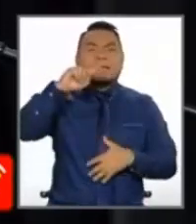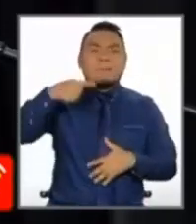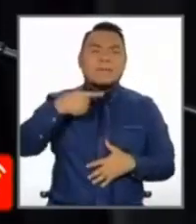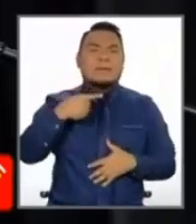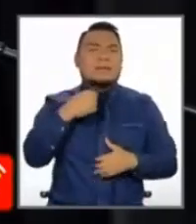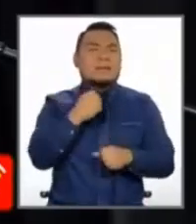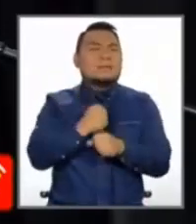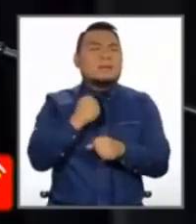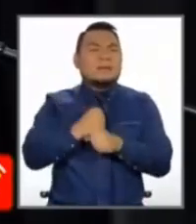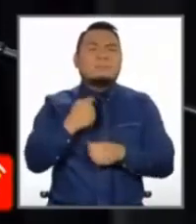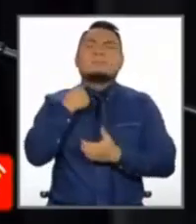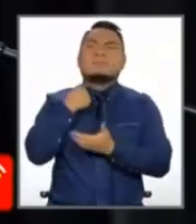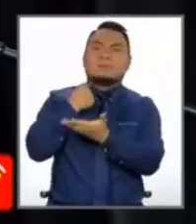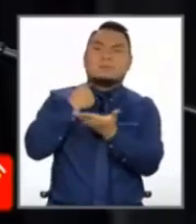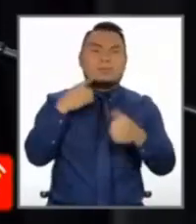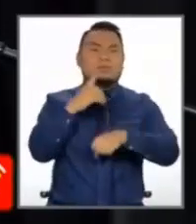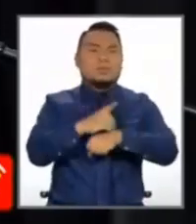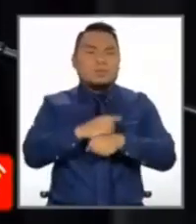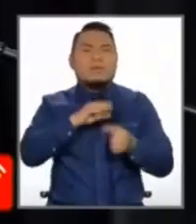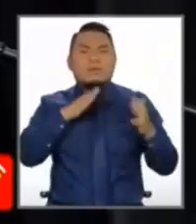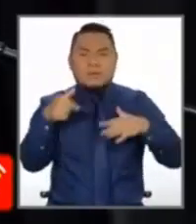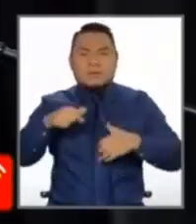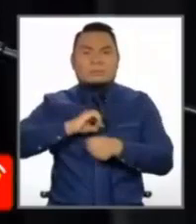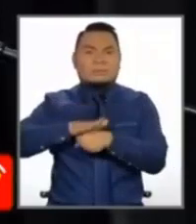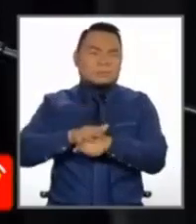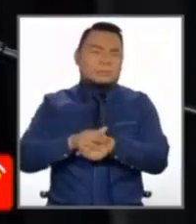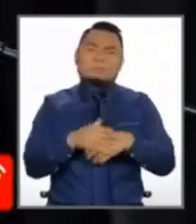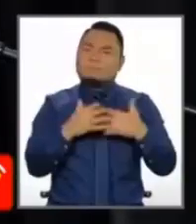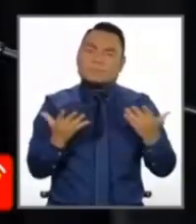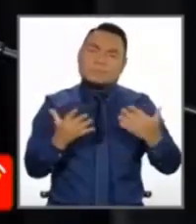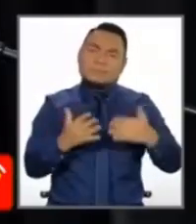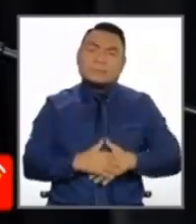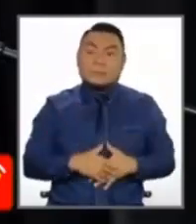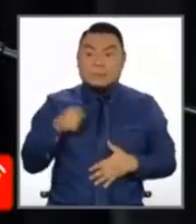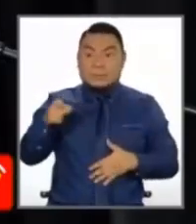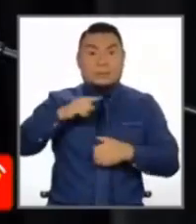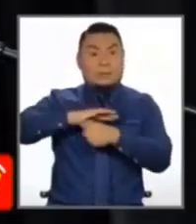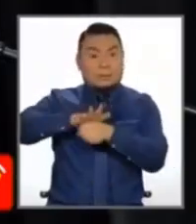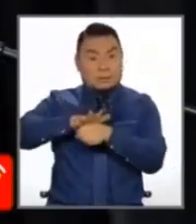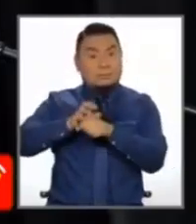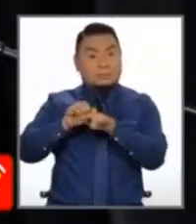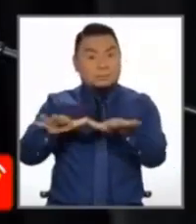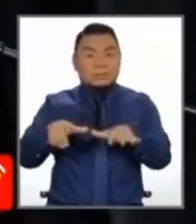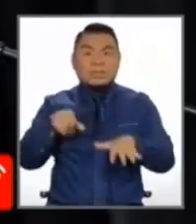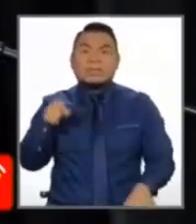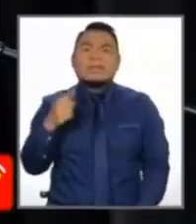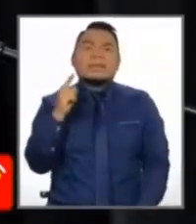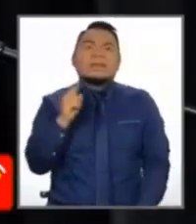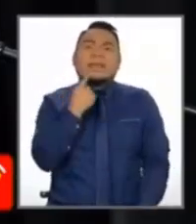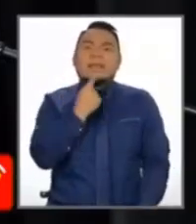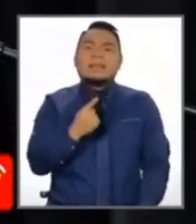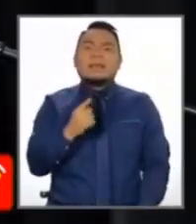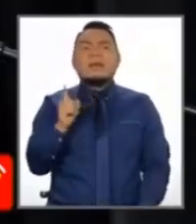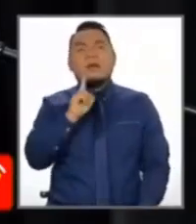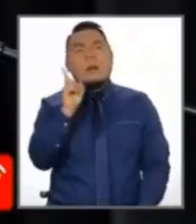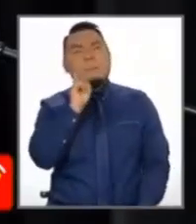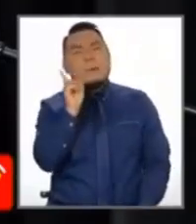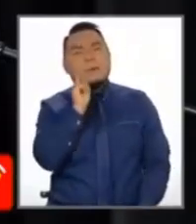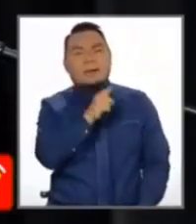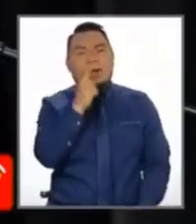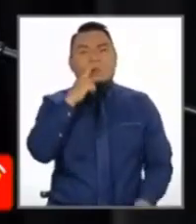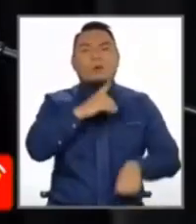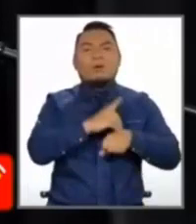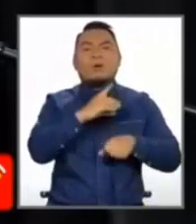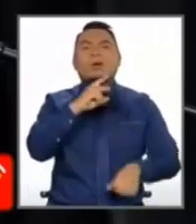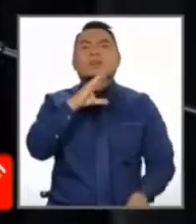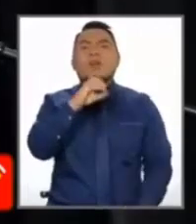de salud afectados y fallecidos por la pandemia. Y la pandemia no ha sido un psicosocial como el doctor Recoba